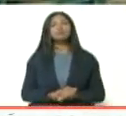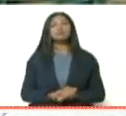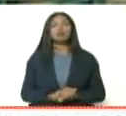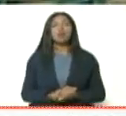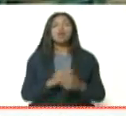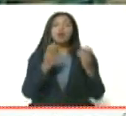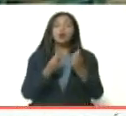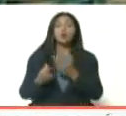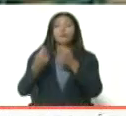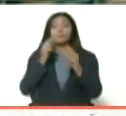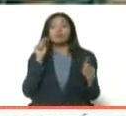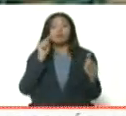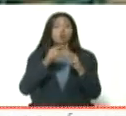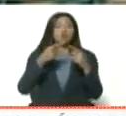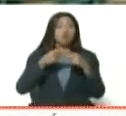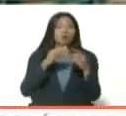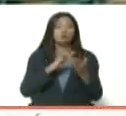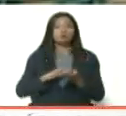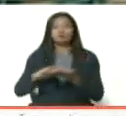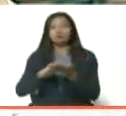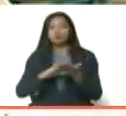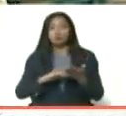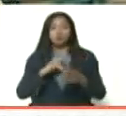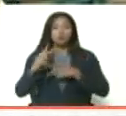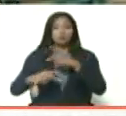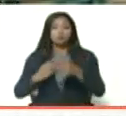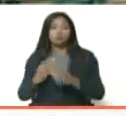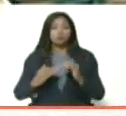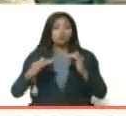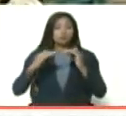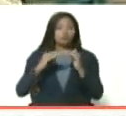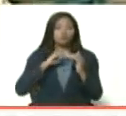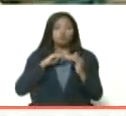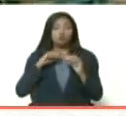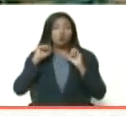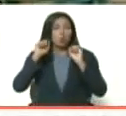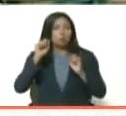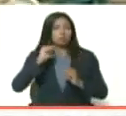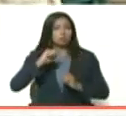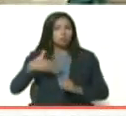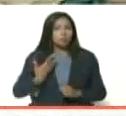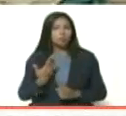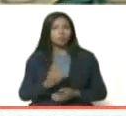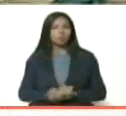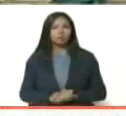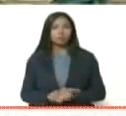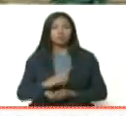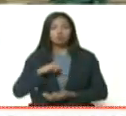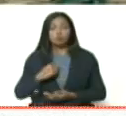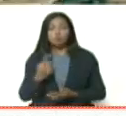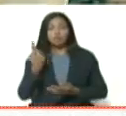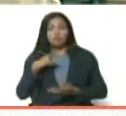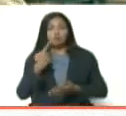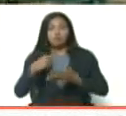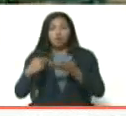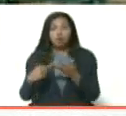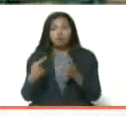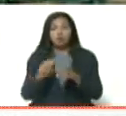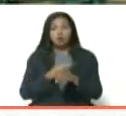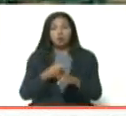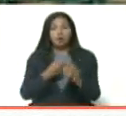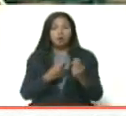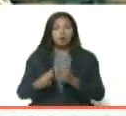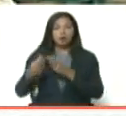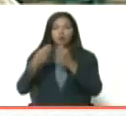logra un nivel de recuperación, de producción, de equilibrio, que lo vamos a lograr. Tenemos los instrumentos para gobernar la